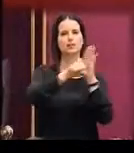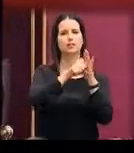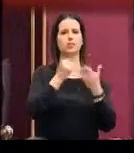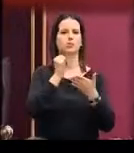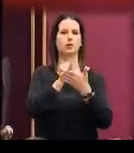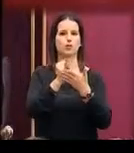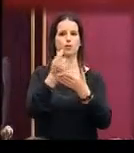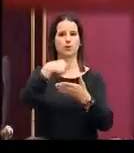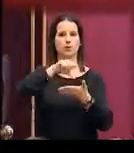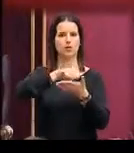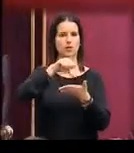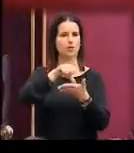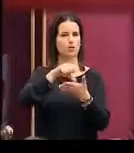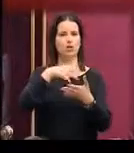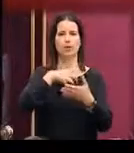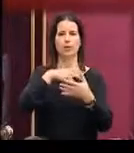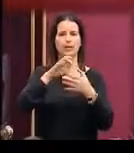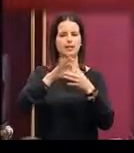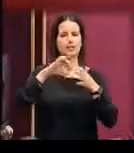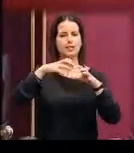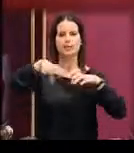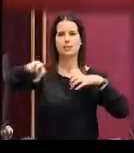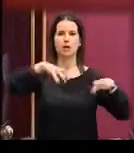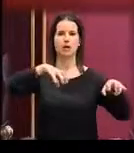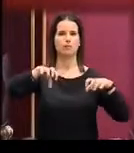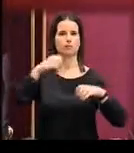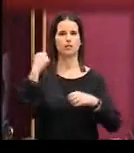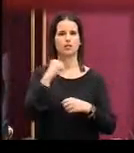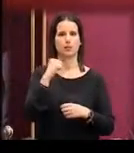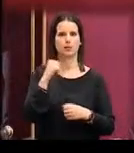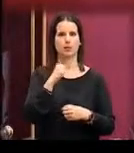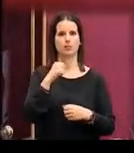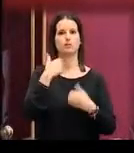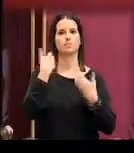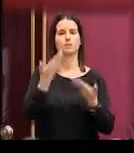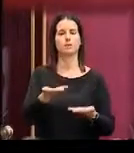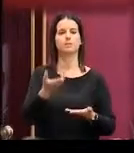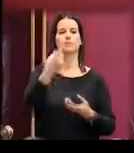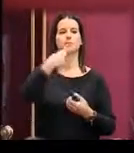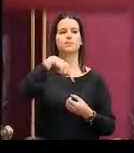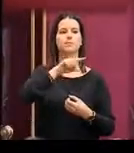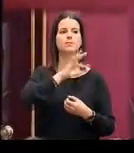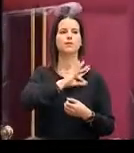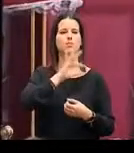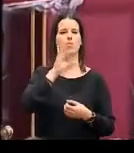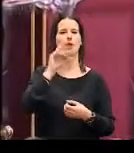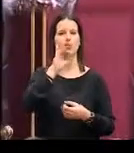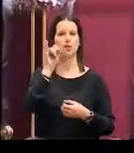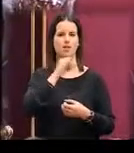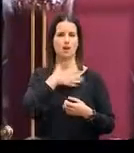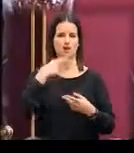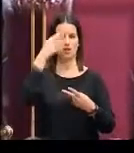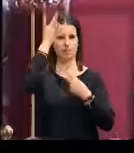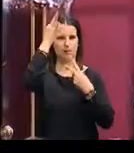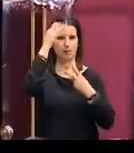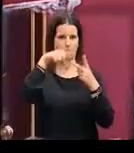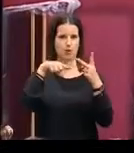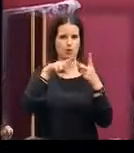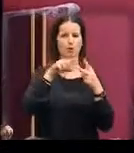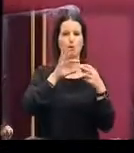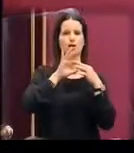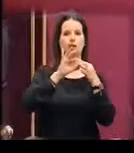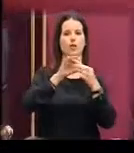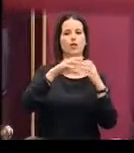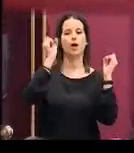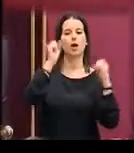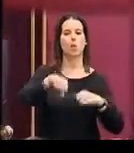nuestra ciudad son inseparables a nuestra Semana Santa. No obstante, si bien, señora Díaz, sí me gustaría matizarle dos puntos relacionados con el acuerdo